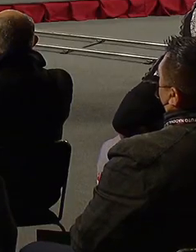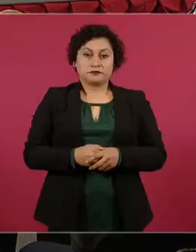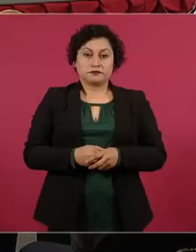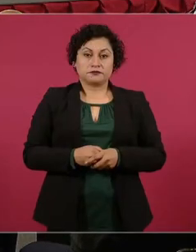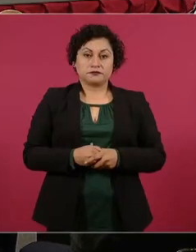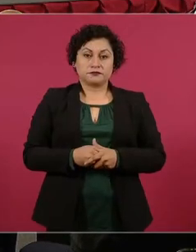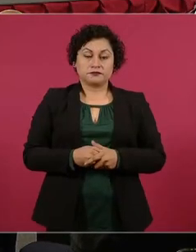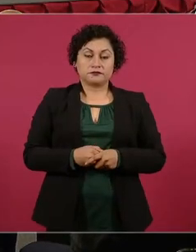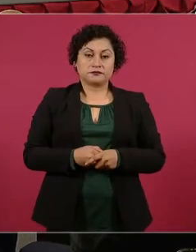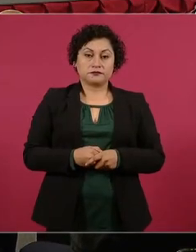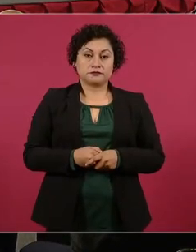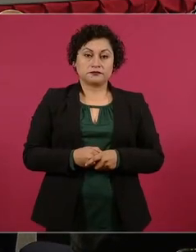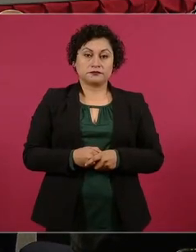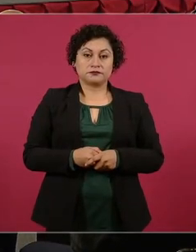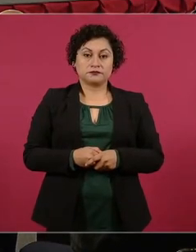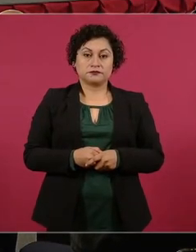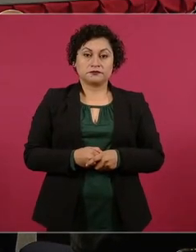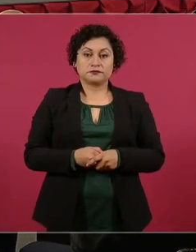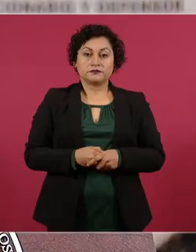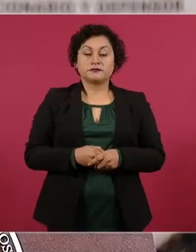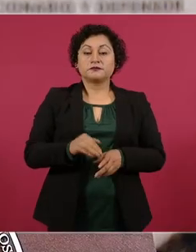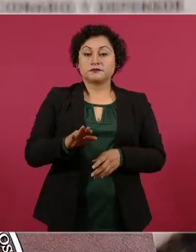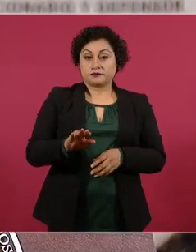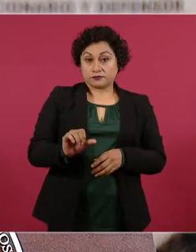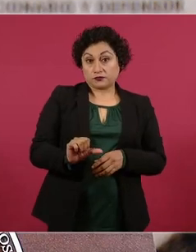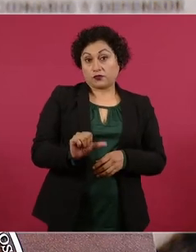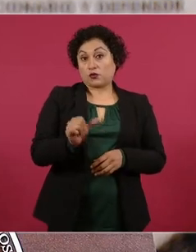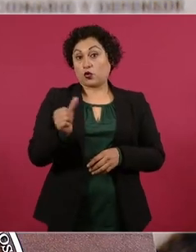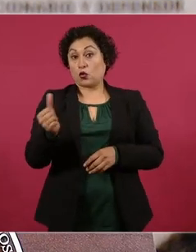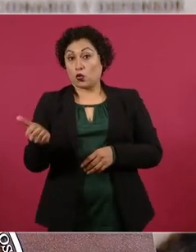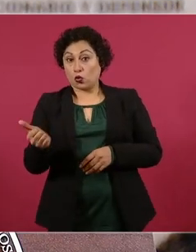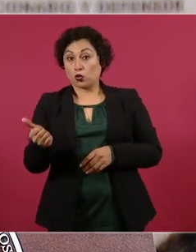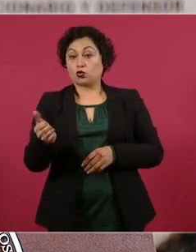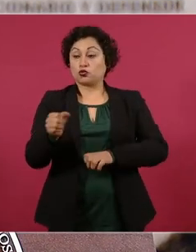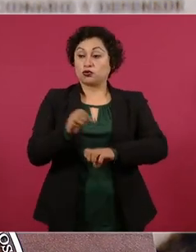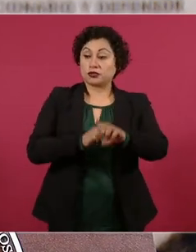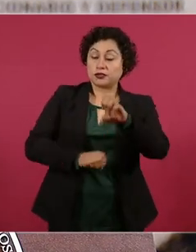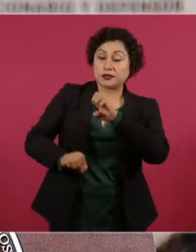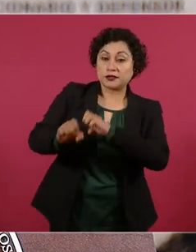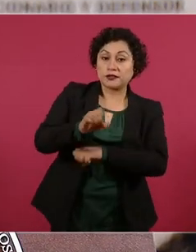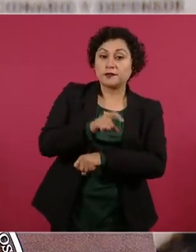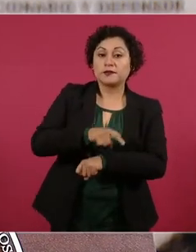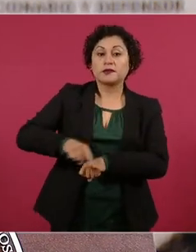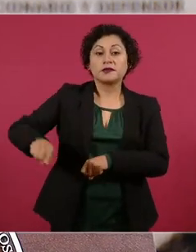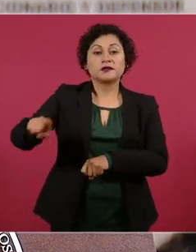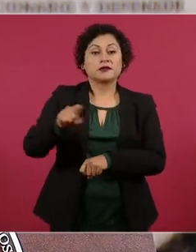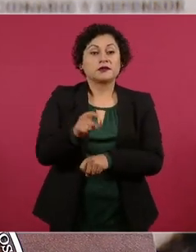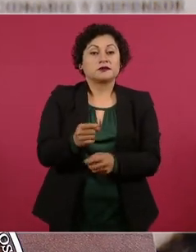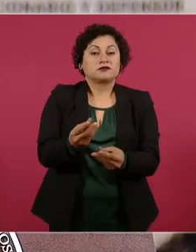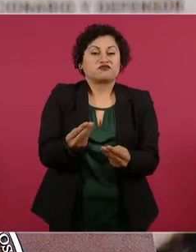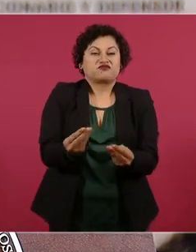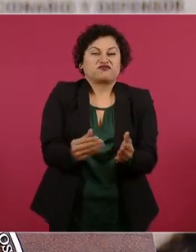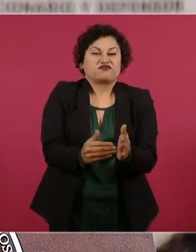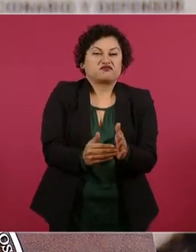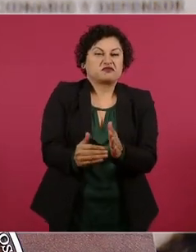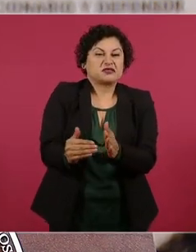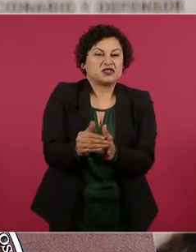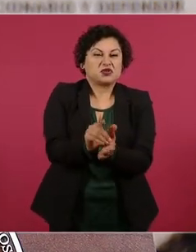narcotráfico. Esos troll centers pueden conseguir fácilmente millones de tweets y ser